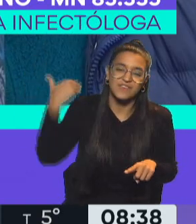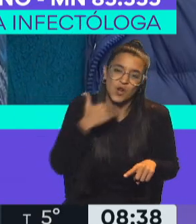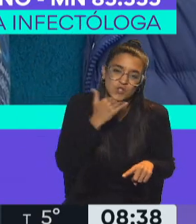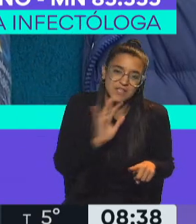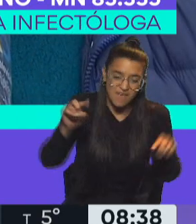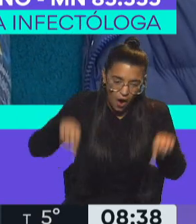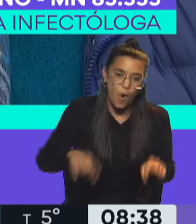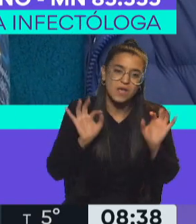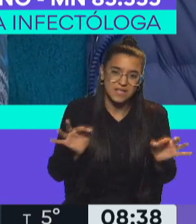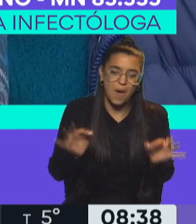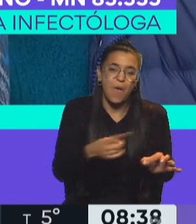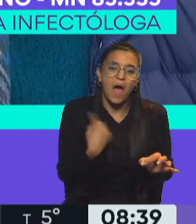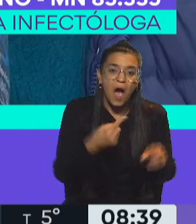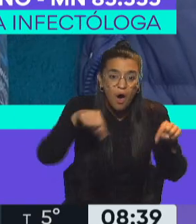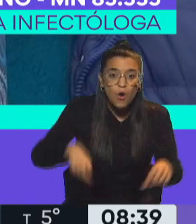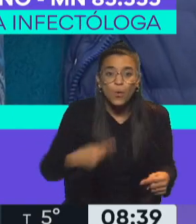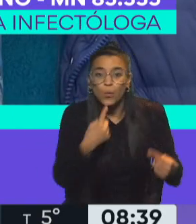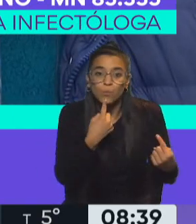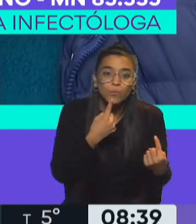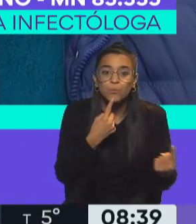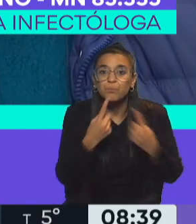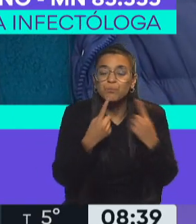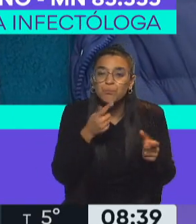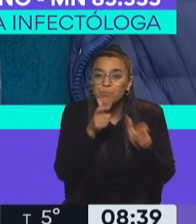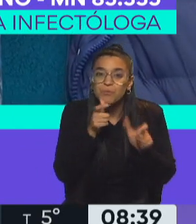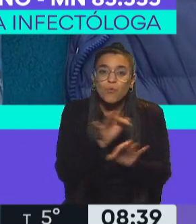atrás. Estábamos todos con muchas preguntas sin respuestas, ¿no?